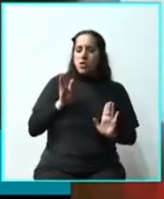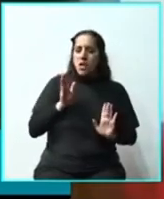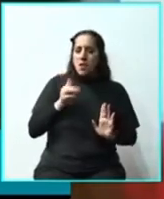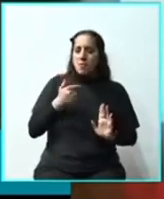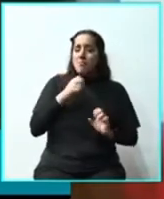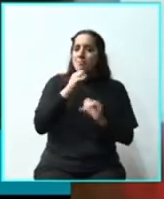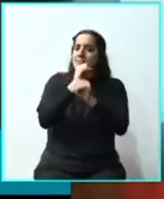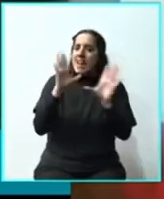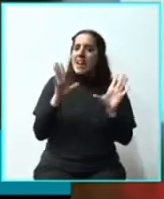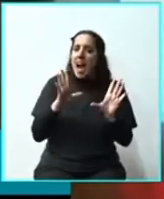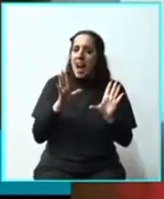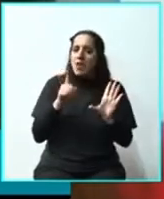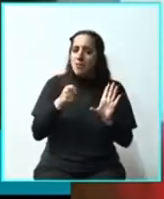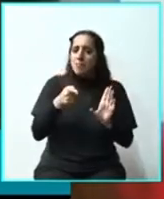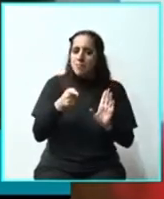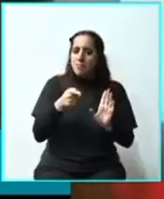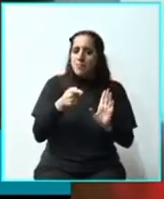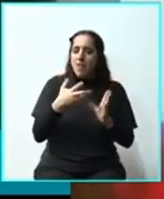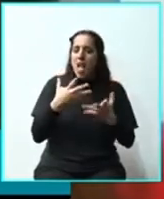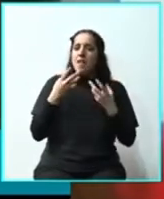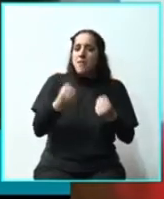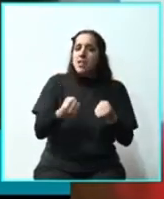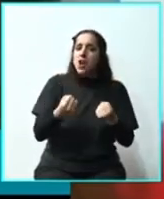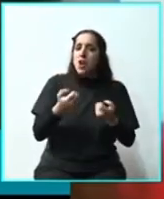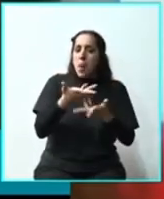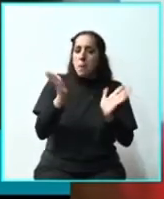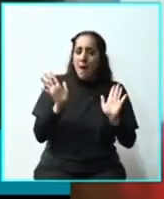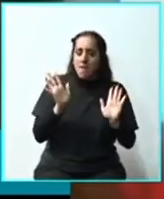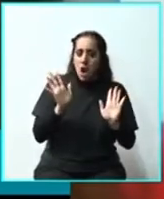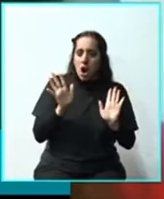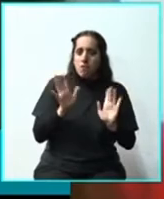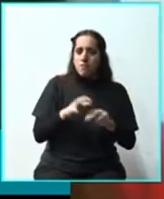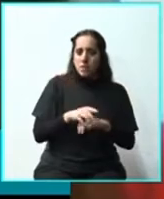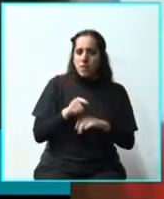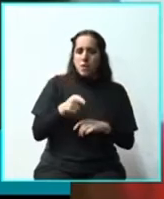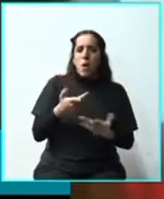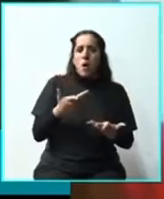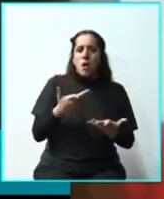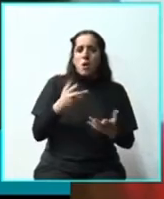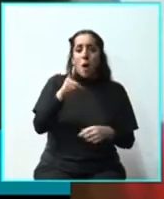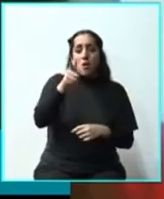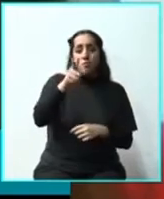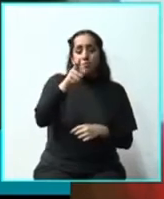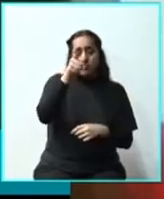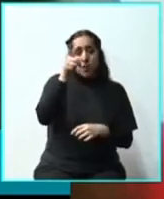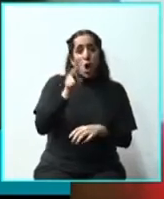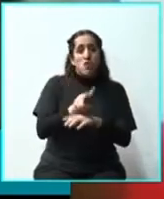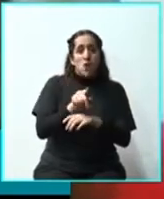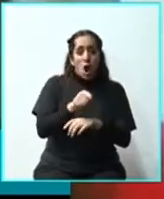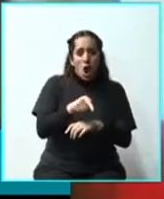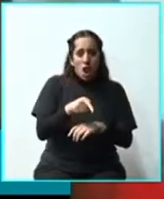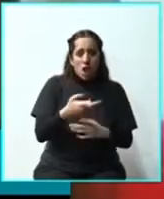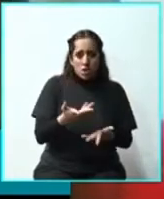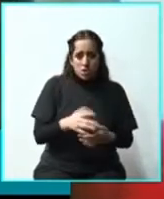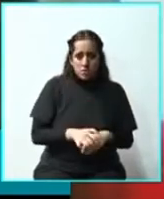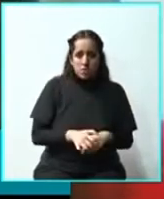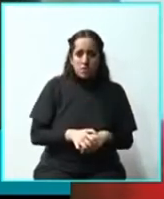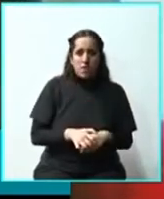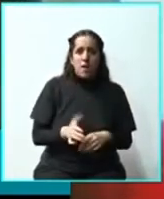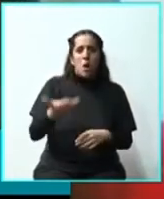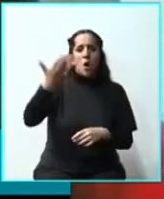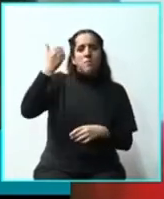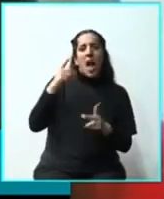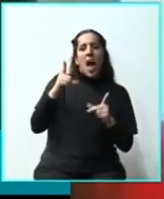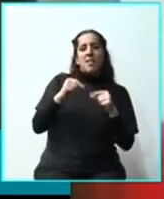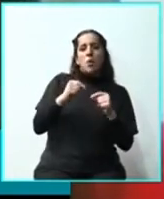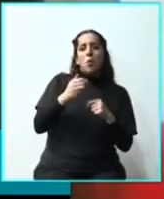quede claro, la intervención de la Defensoría del Pueblo como órgano de control con las incumbencias que se preveían en el